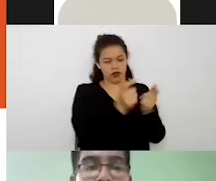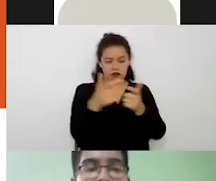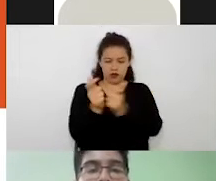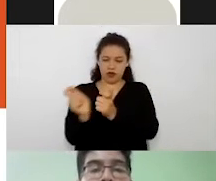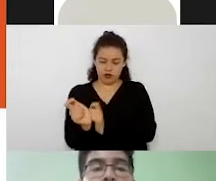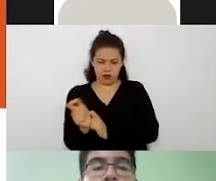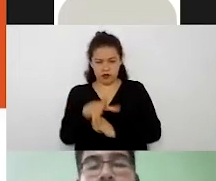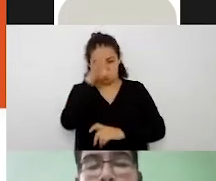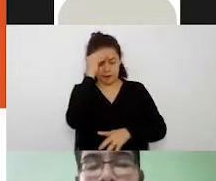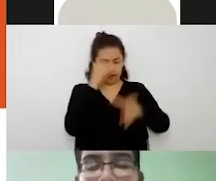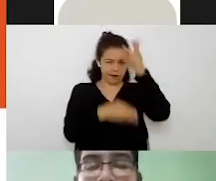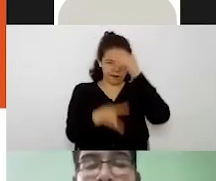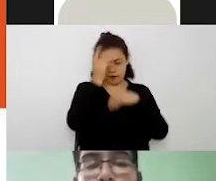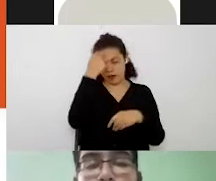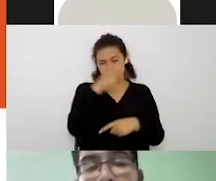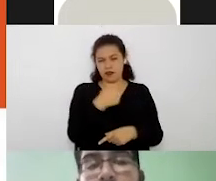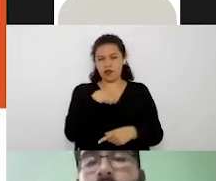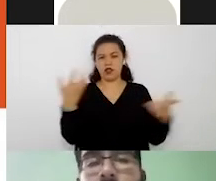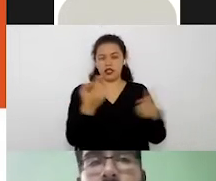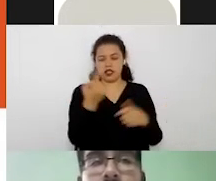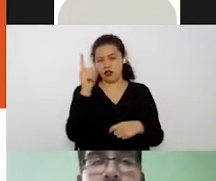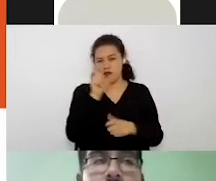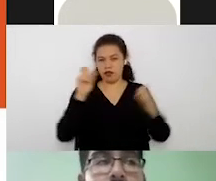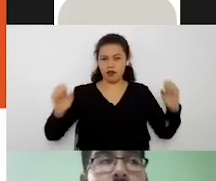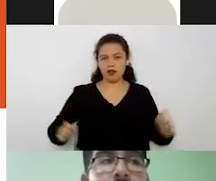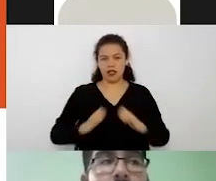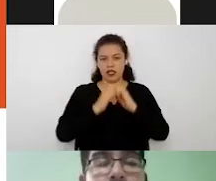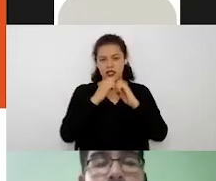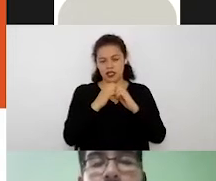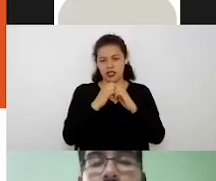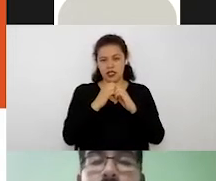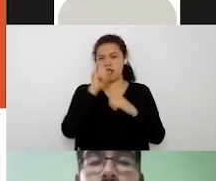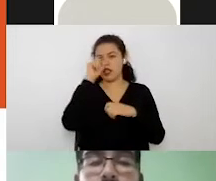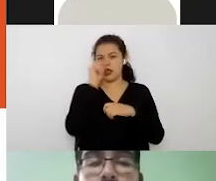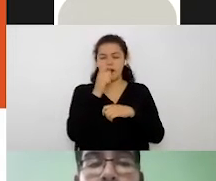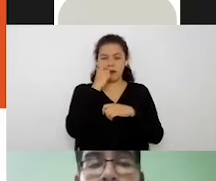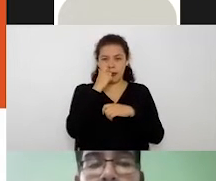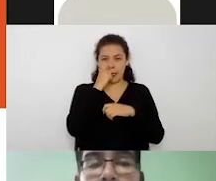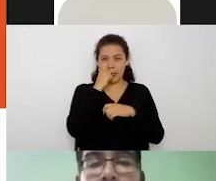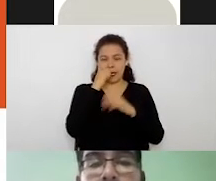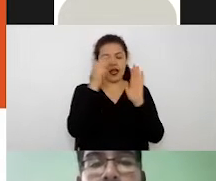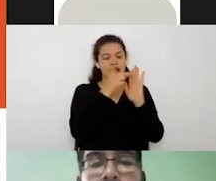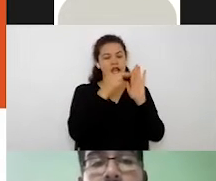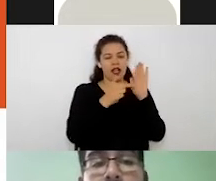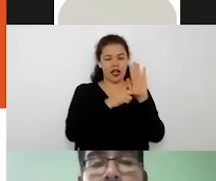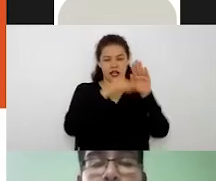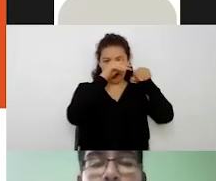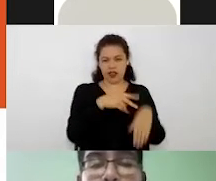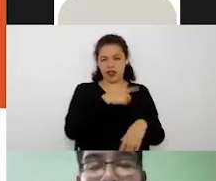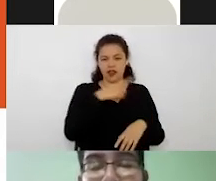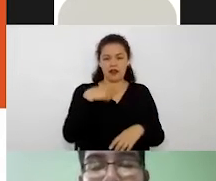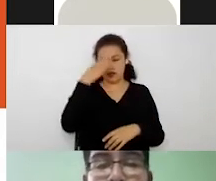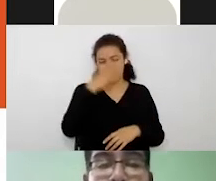el saber qué hacer en caso de una emergencia y saber qué protocolos se tienen que seguir de